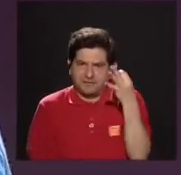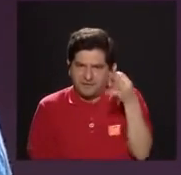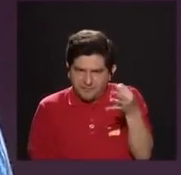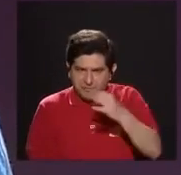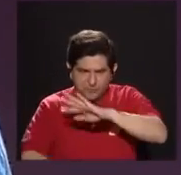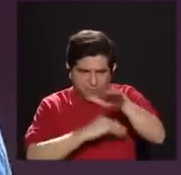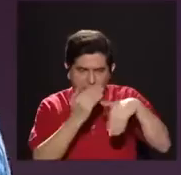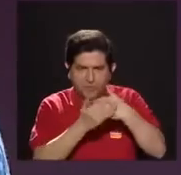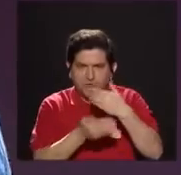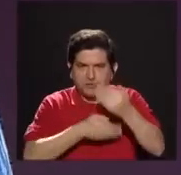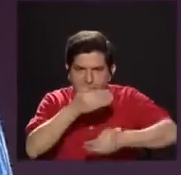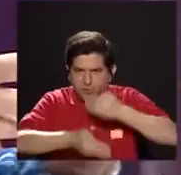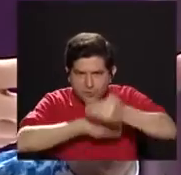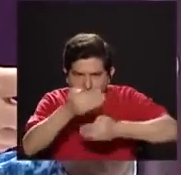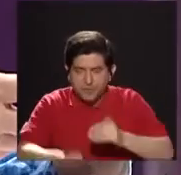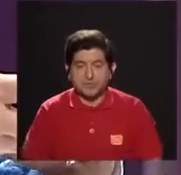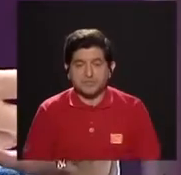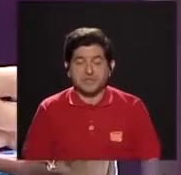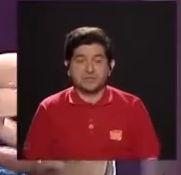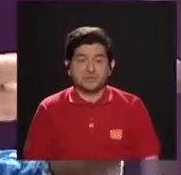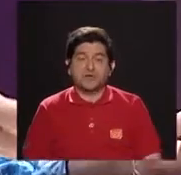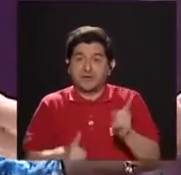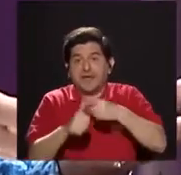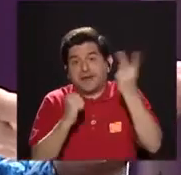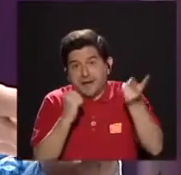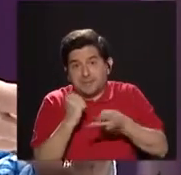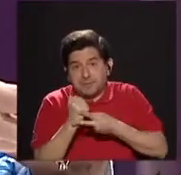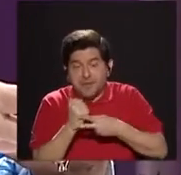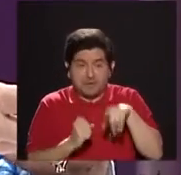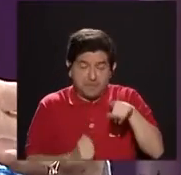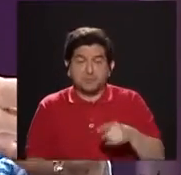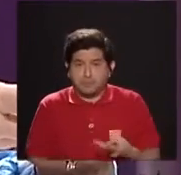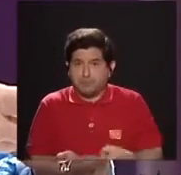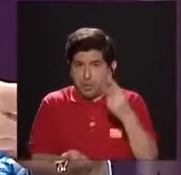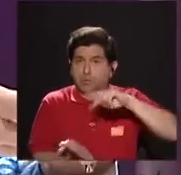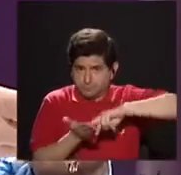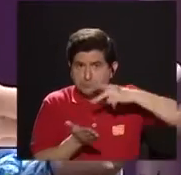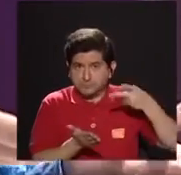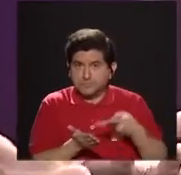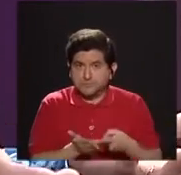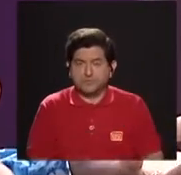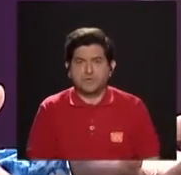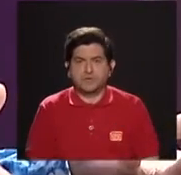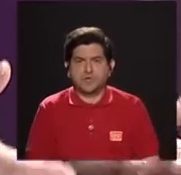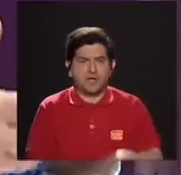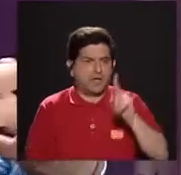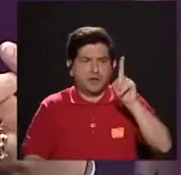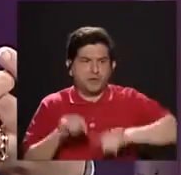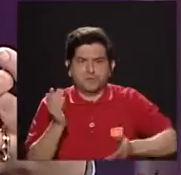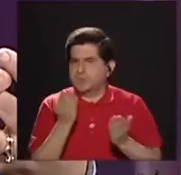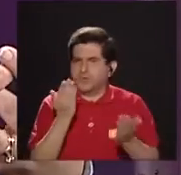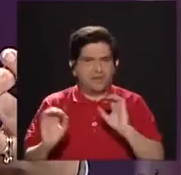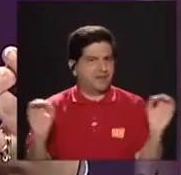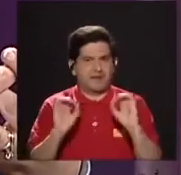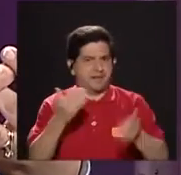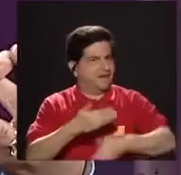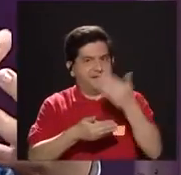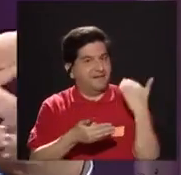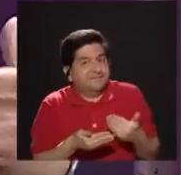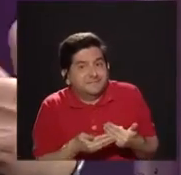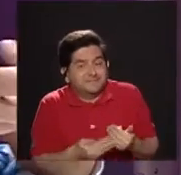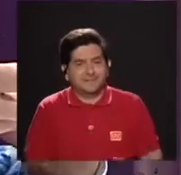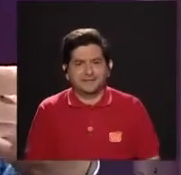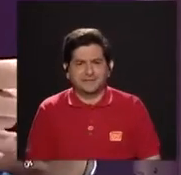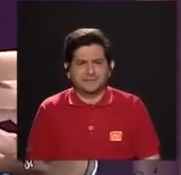de todo este proceso, que por inédito además es muy rico porque no tenemos con qué compararlo, no tenemos